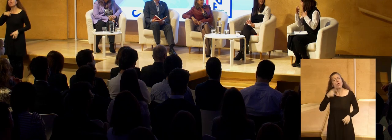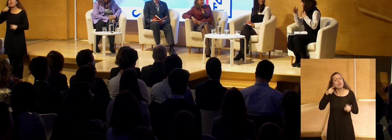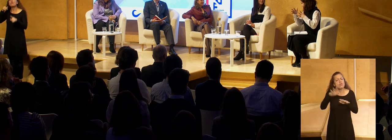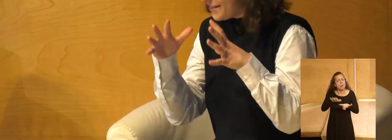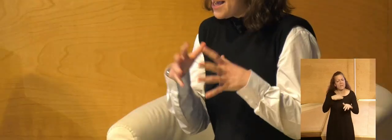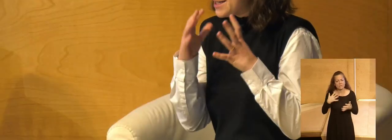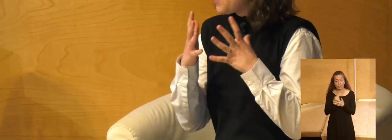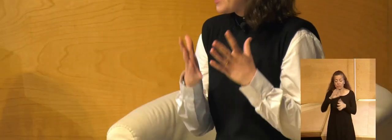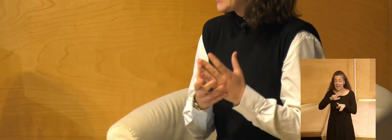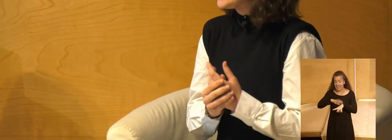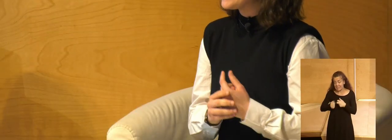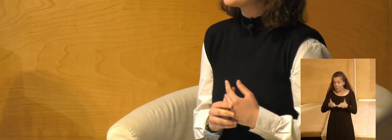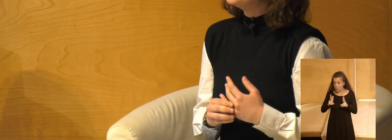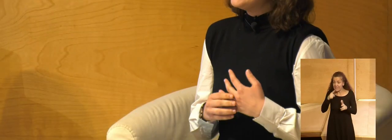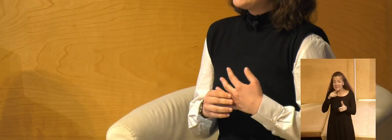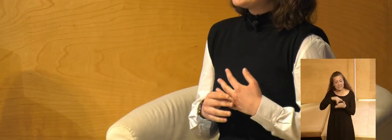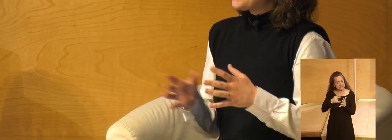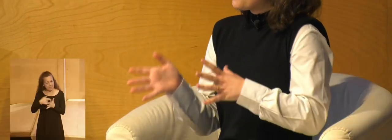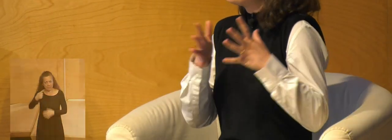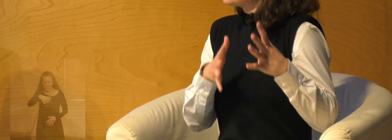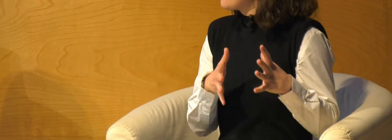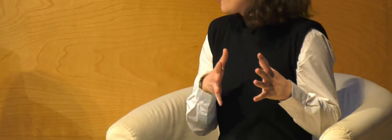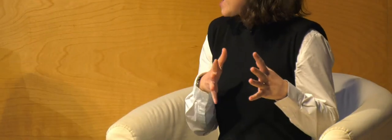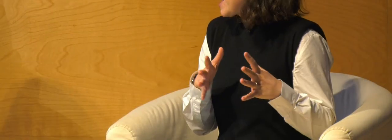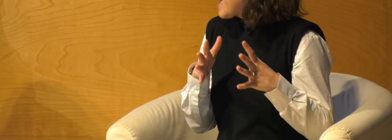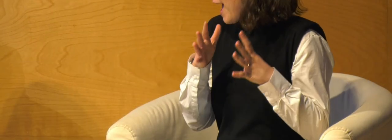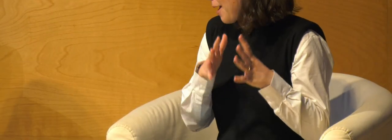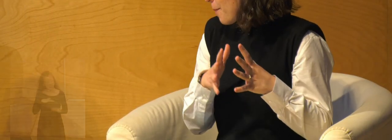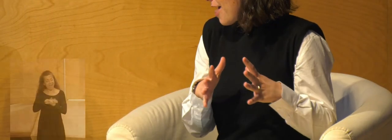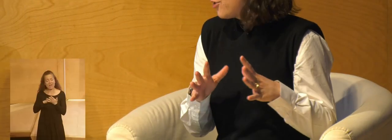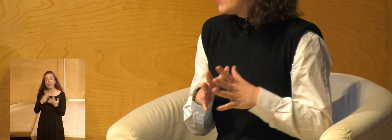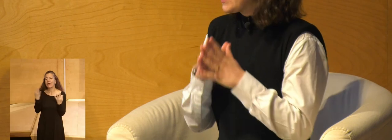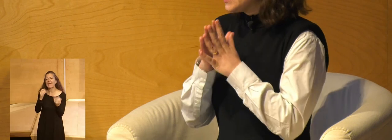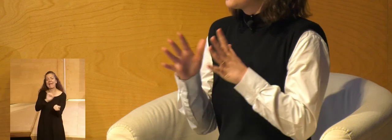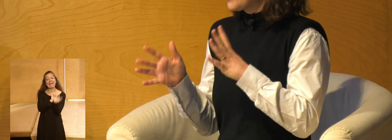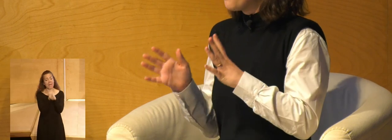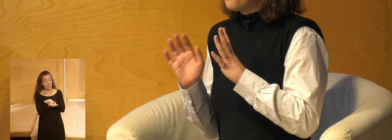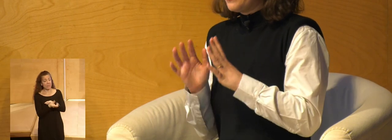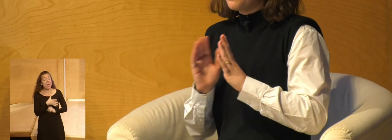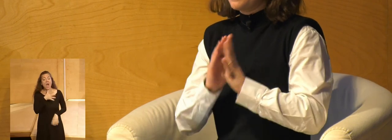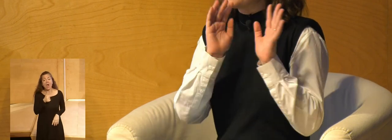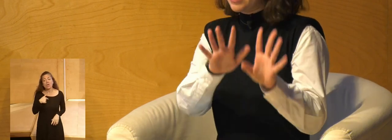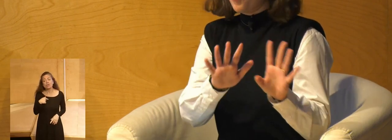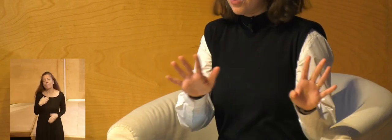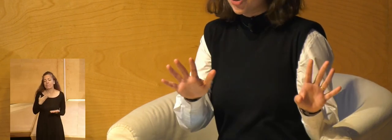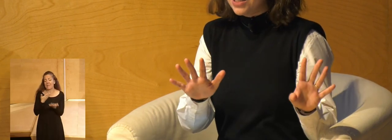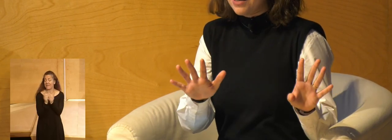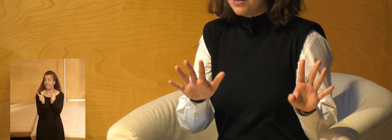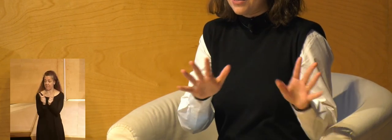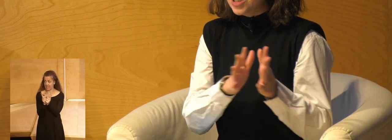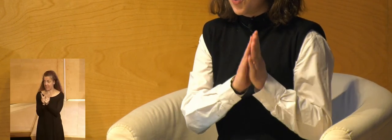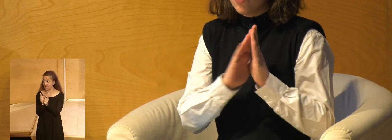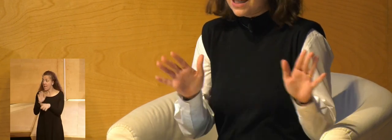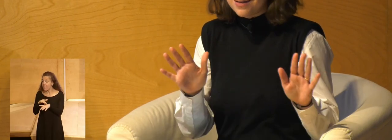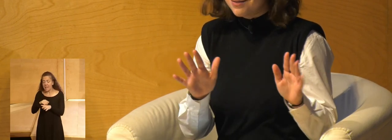el sitio el sistema en el que hay que estar y ahora que hemos hablado de que ha cambiado y aquí os voy a pedir brevedad para que podamos